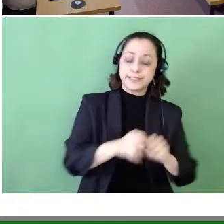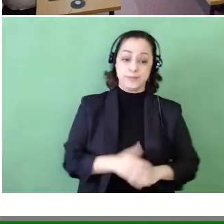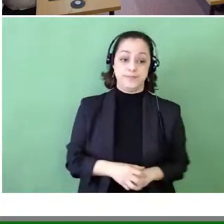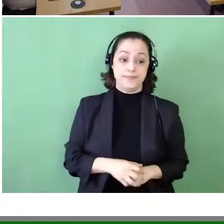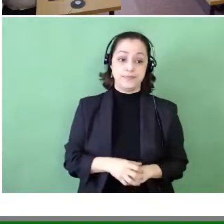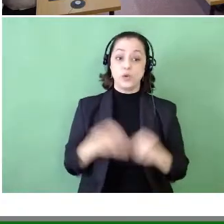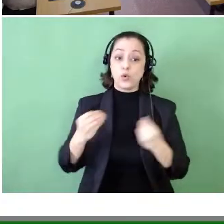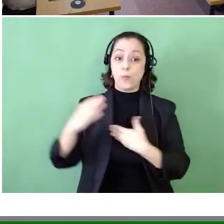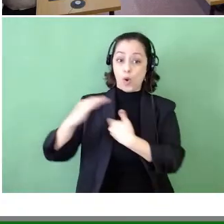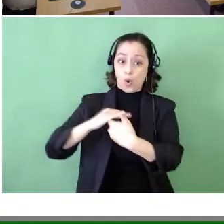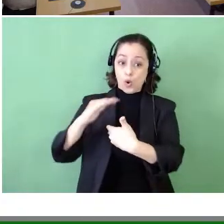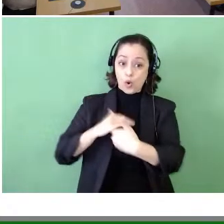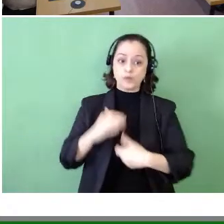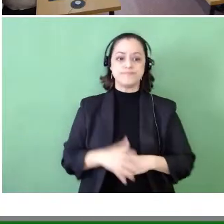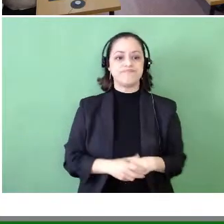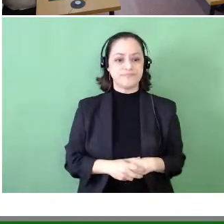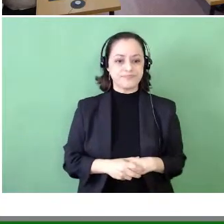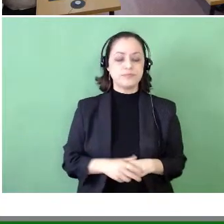y el director